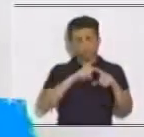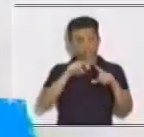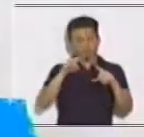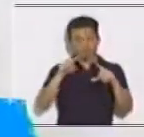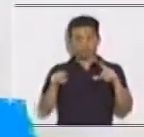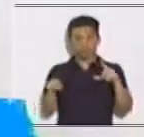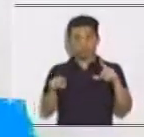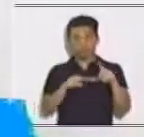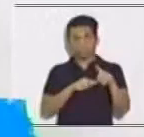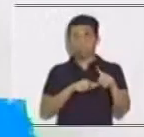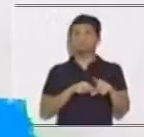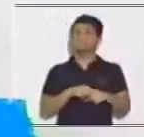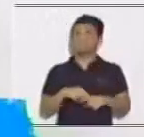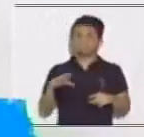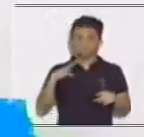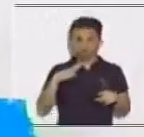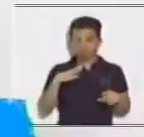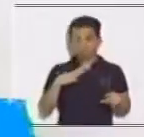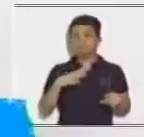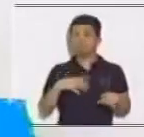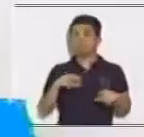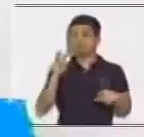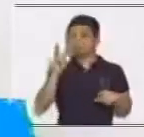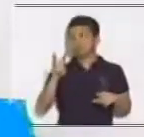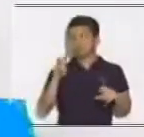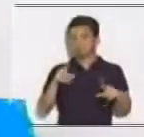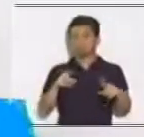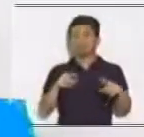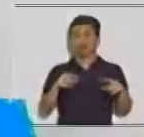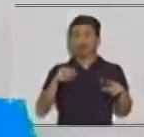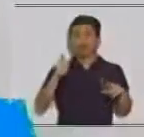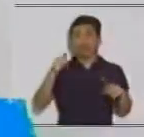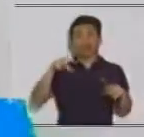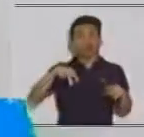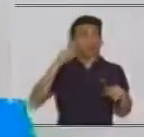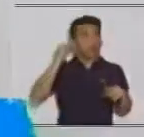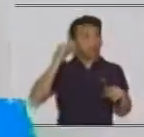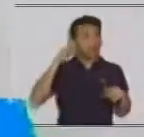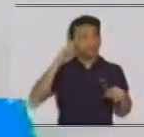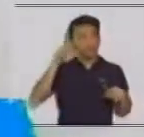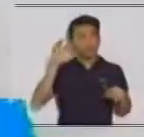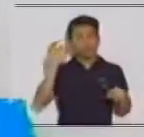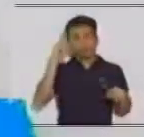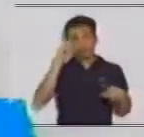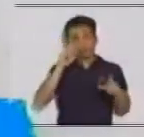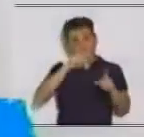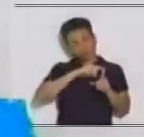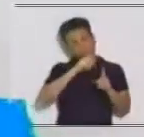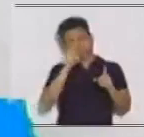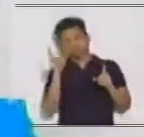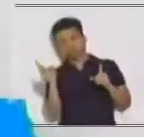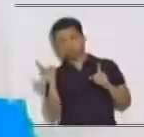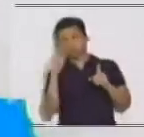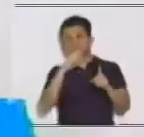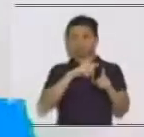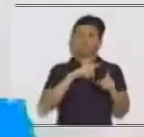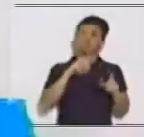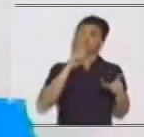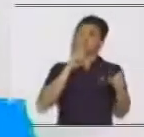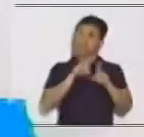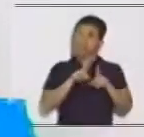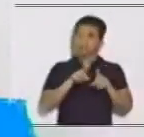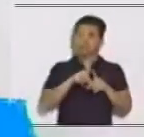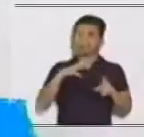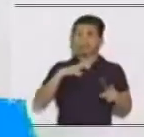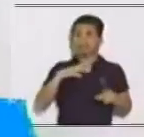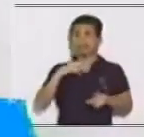vértices, ¿sí? Ese es un triángulo, pero hay diferentes tipos, ¿sí? Unos son más utilizados